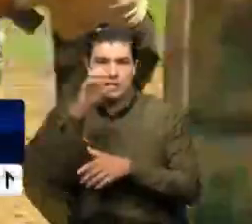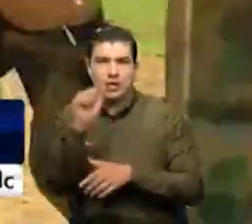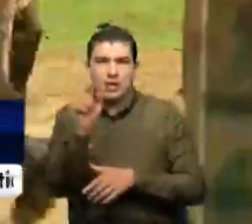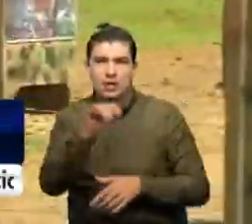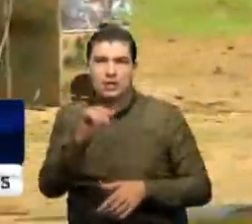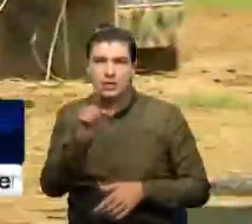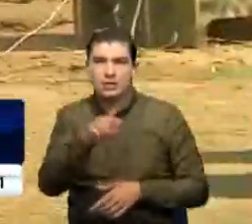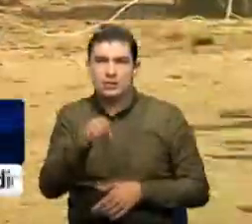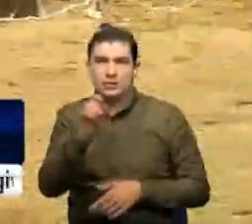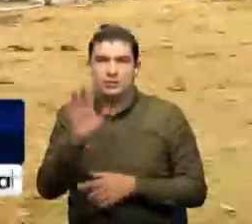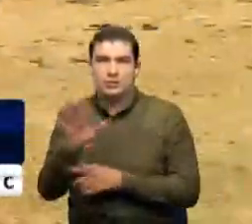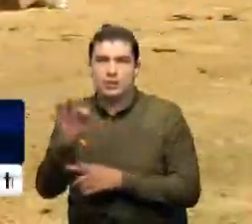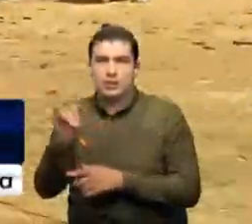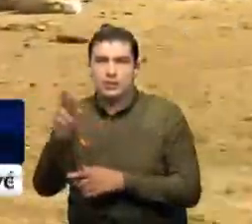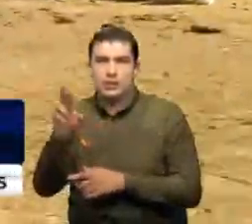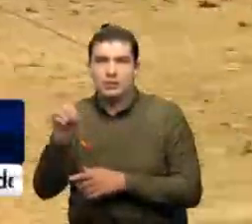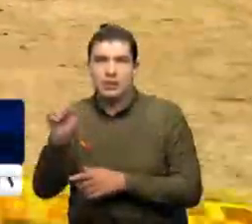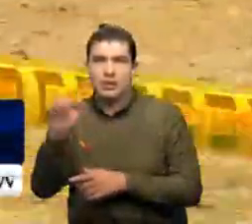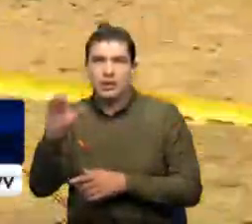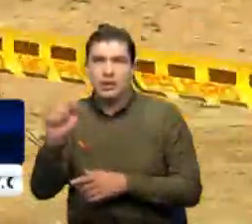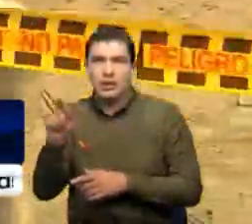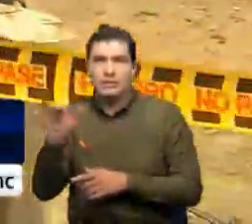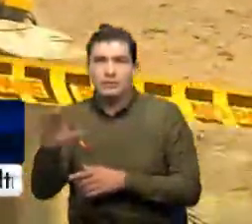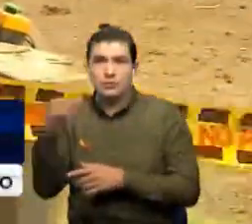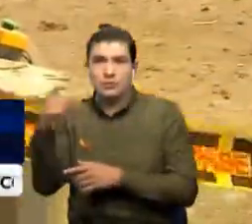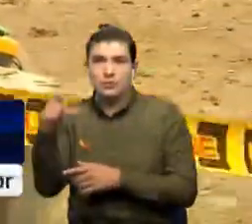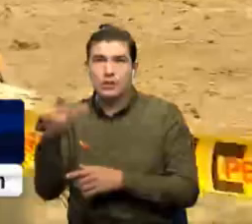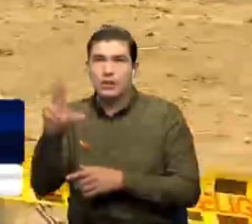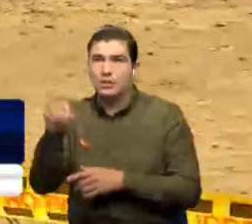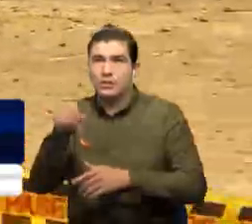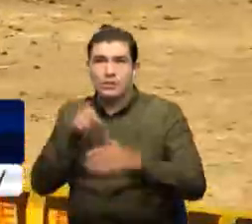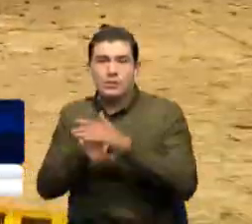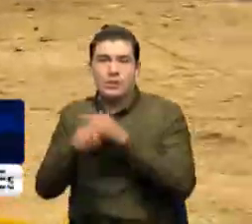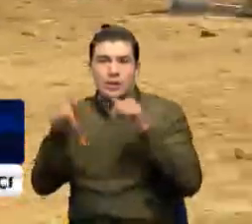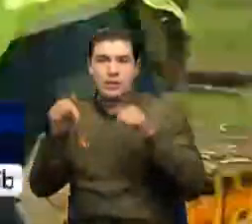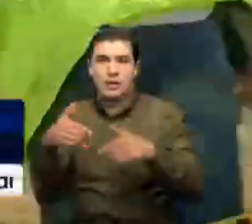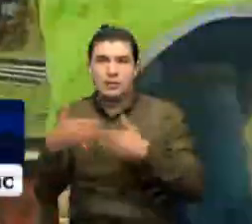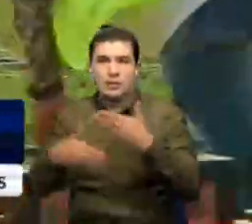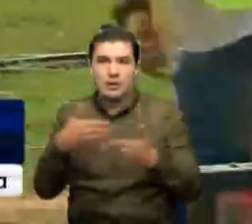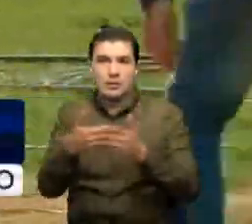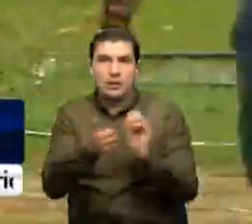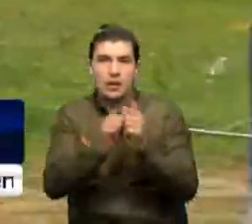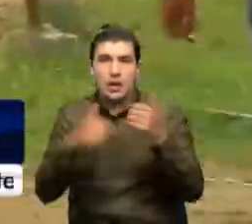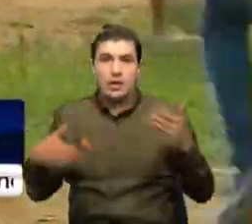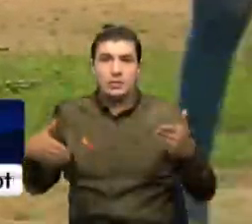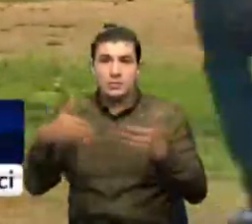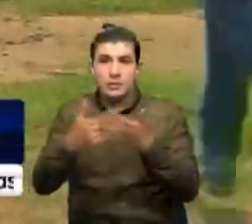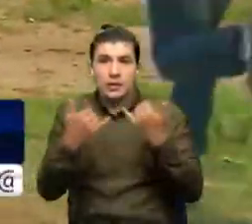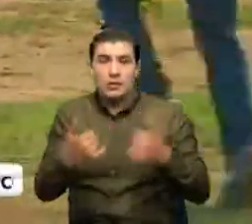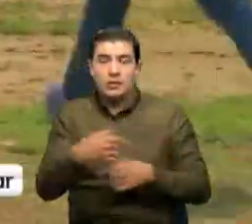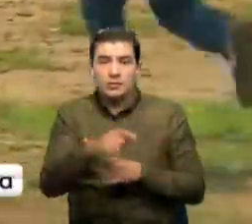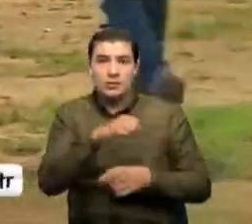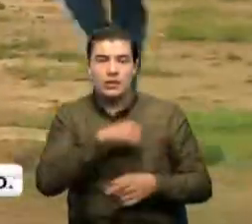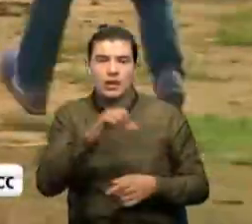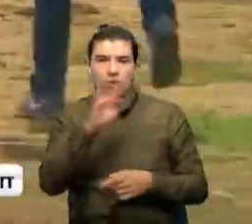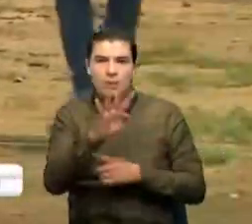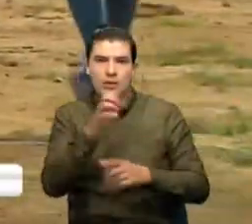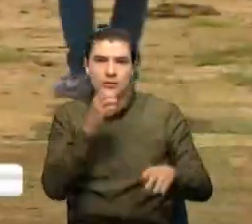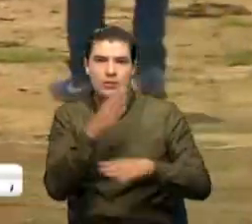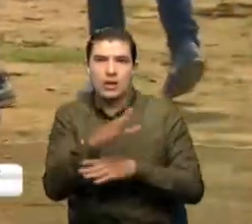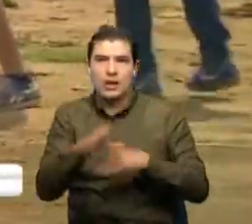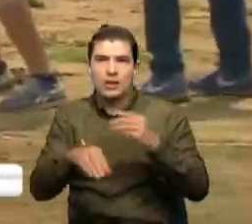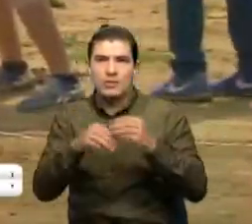Airsoft y Tiro ACAD. Cúcuta no ha escapado a esta fiebre deportiva y en la actualidad cuenta con 4 clubes: